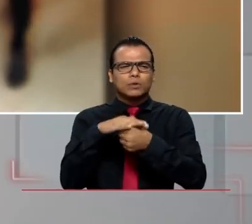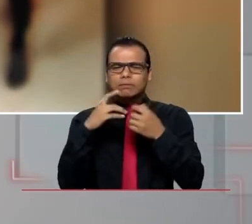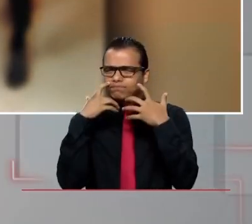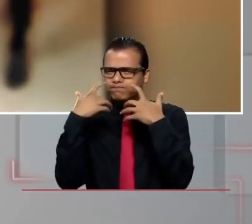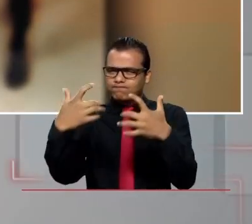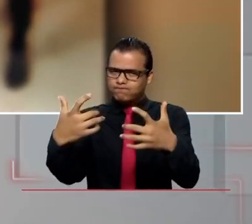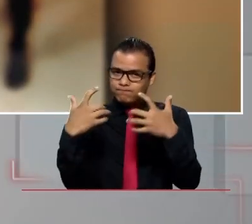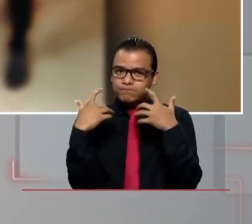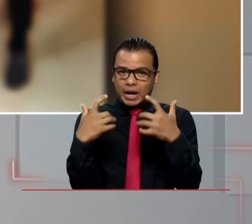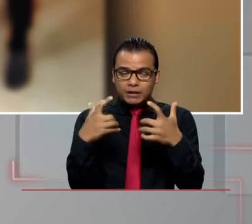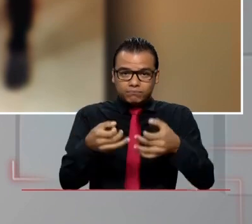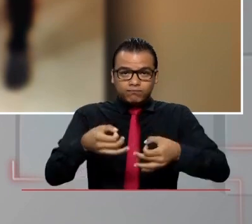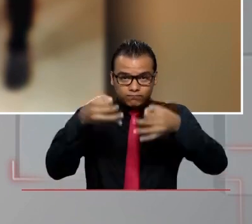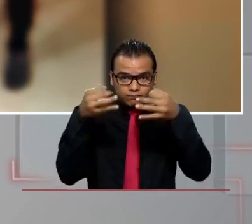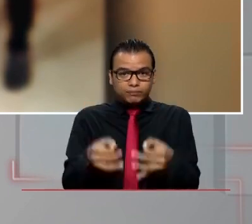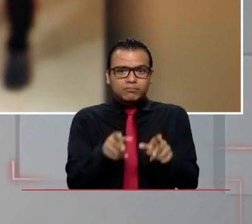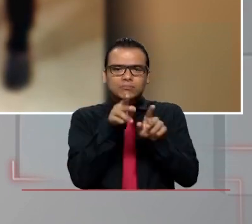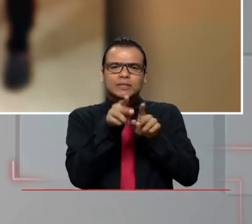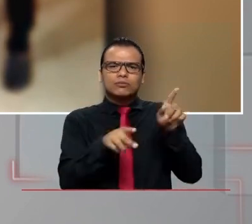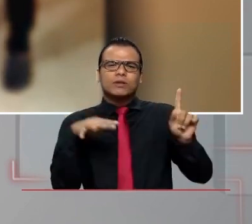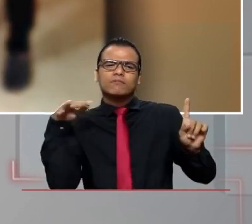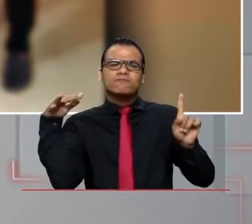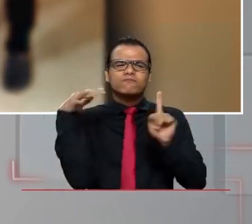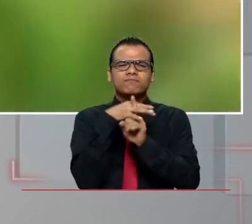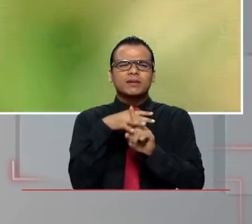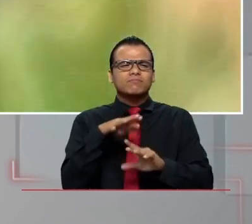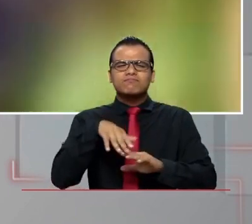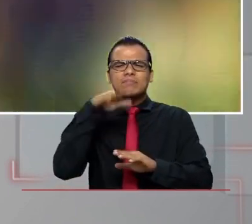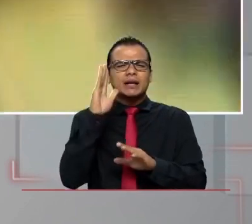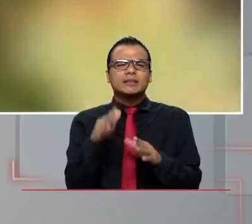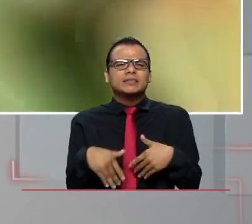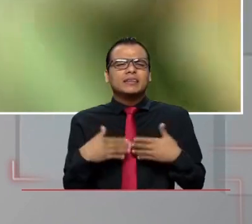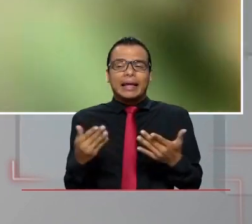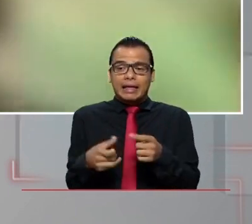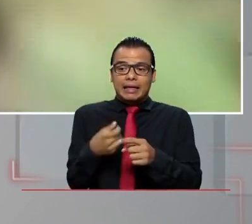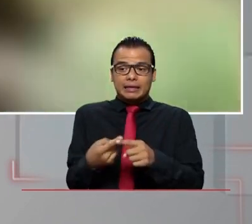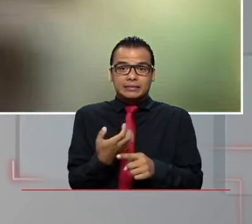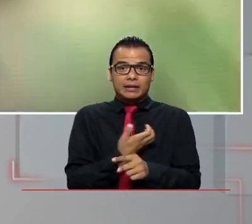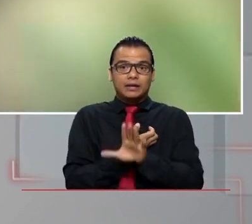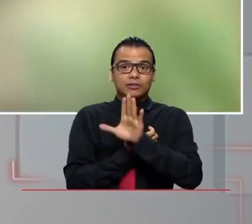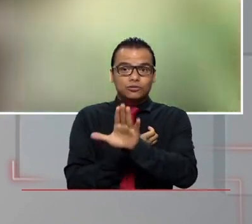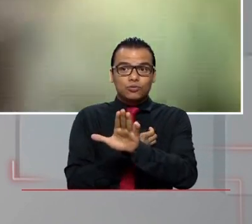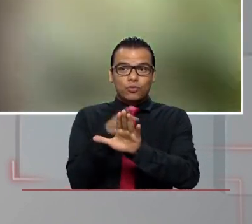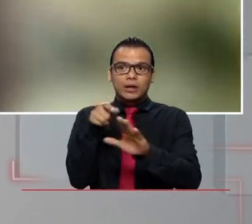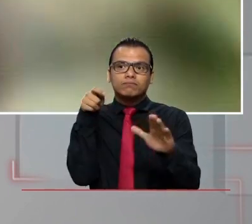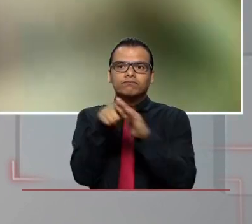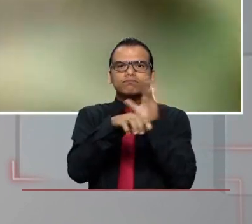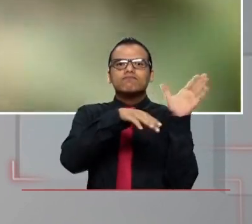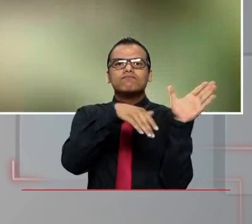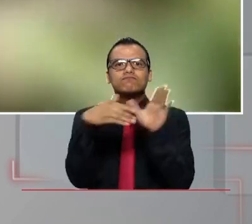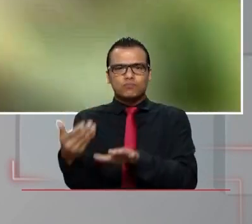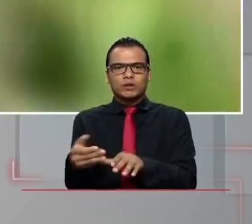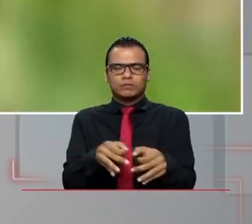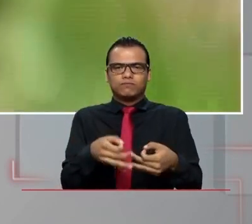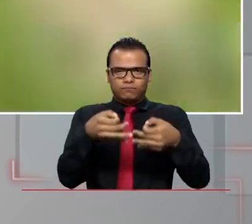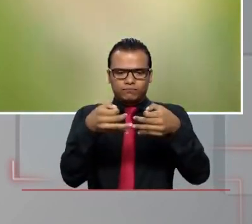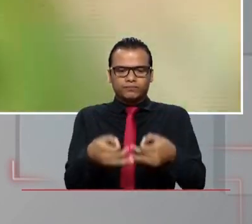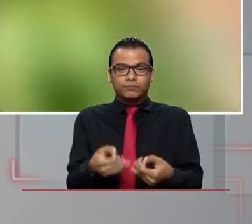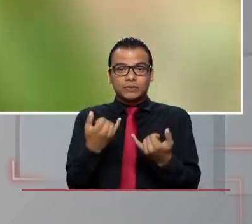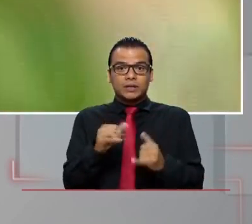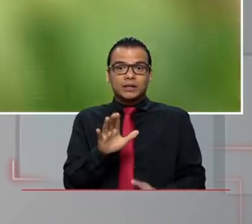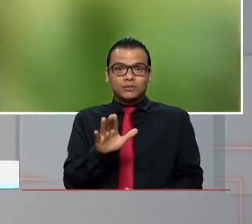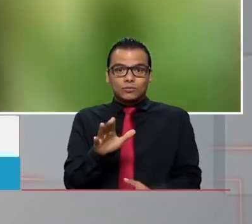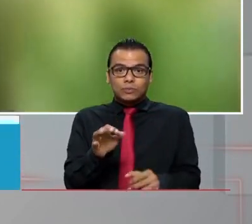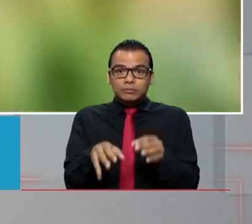hecho de violencia que más golpeó a sus habitantes fue el asesinato del exalcalde de Sucre. Gigi, el otro caso que concertó